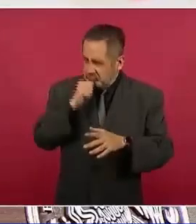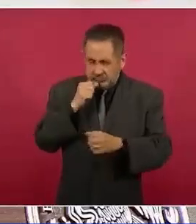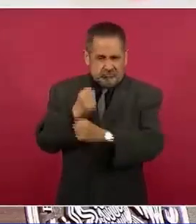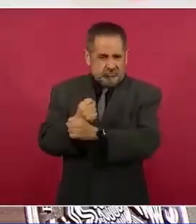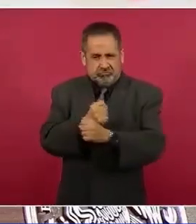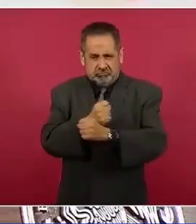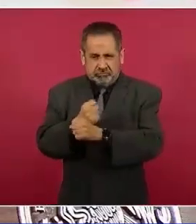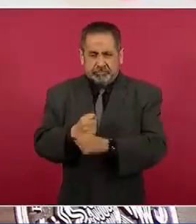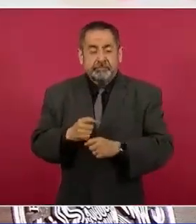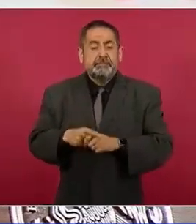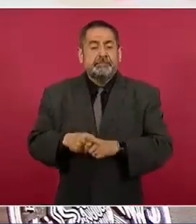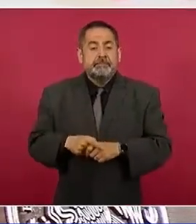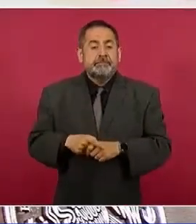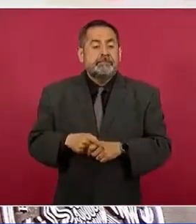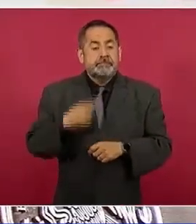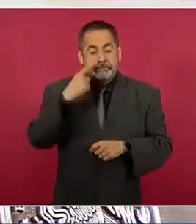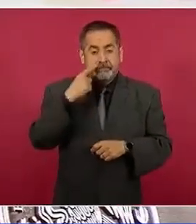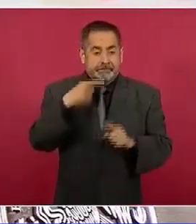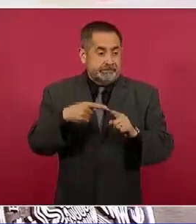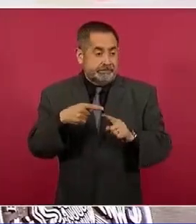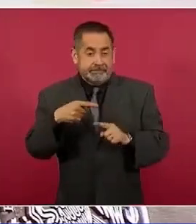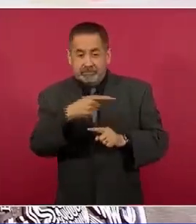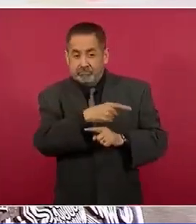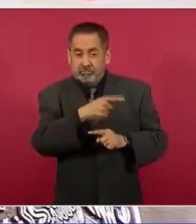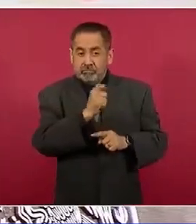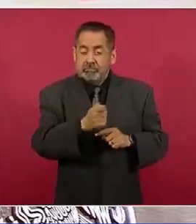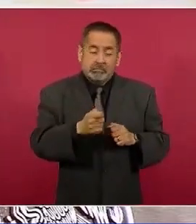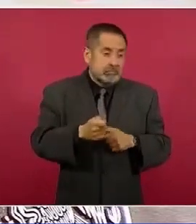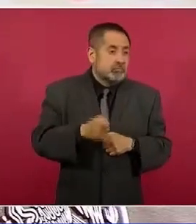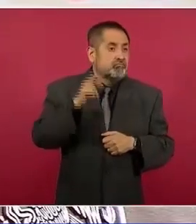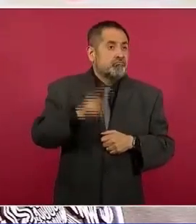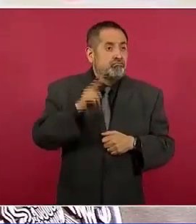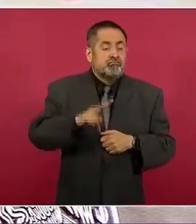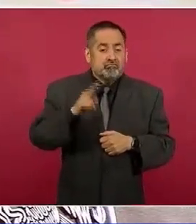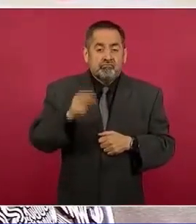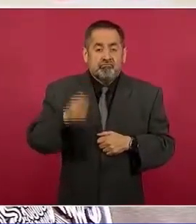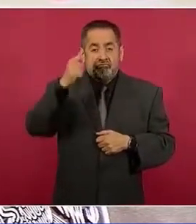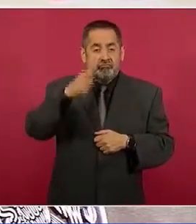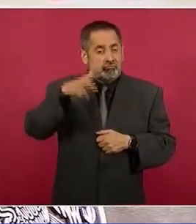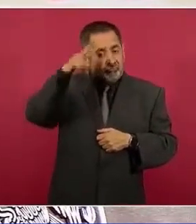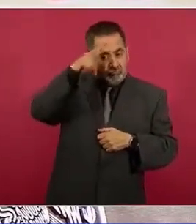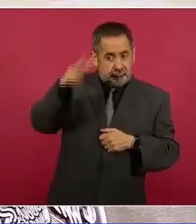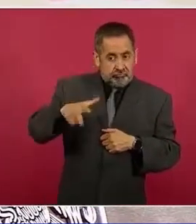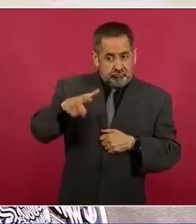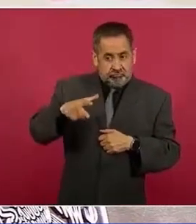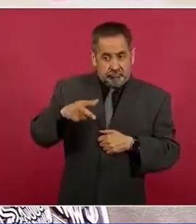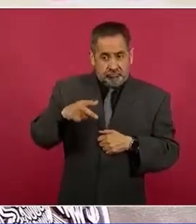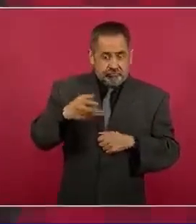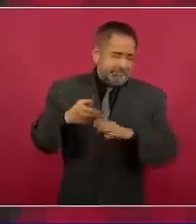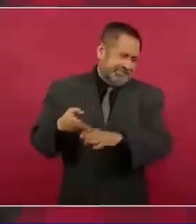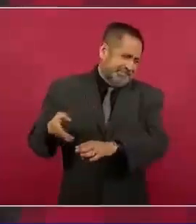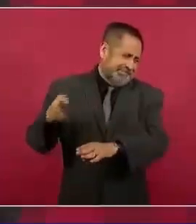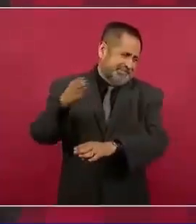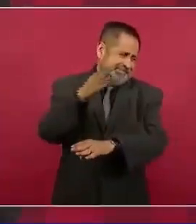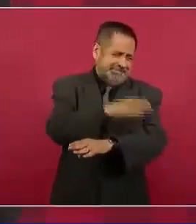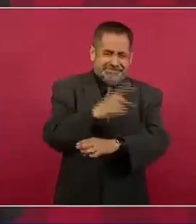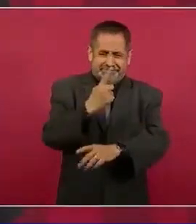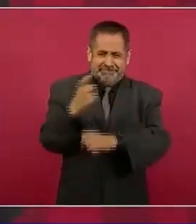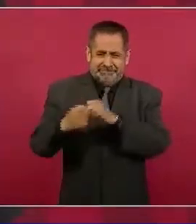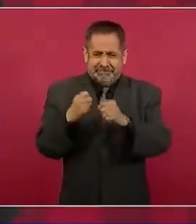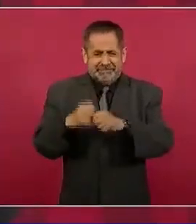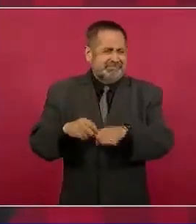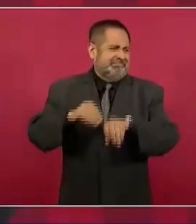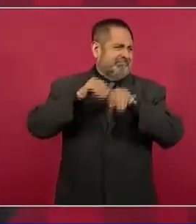1914, 1915, 100 años después de que la proclamara el cura Hidalgo. O sea, siguió habiendo